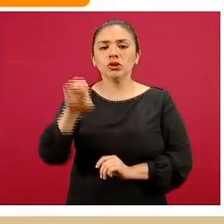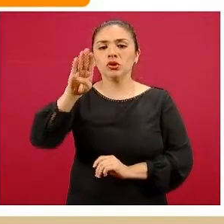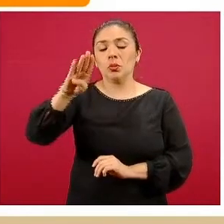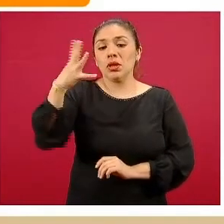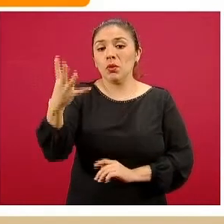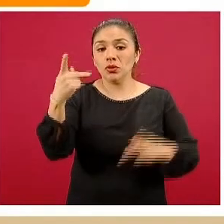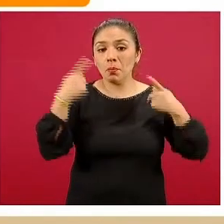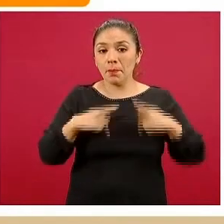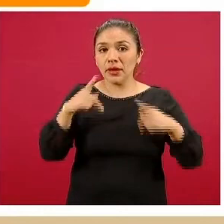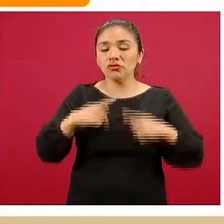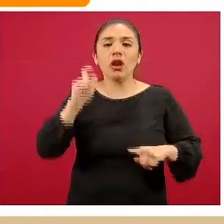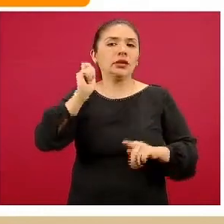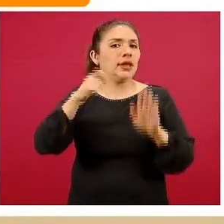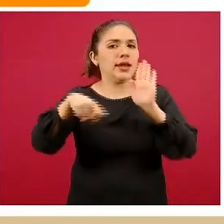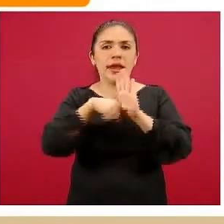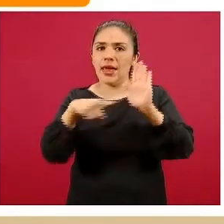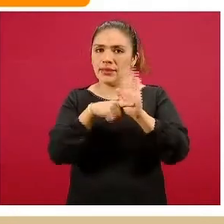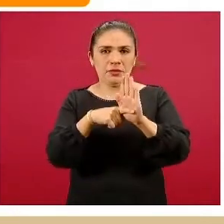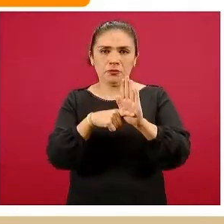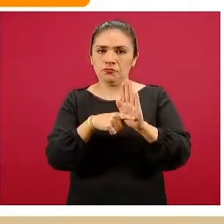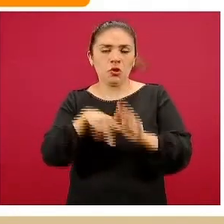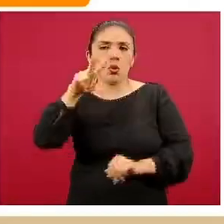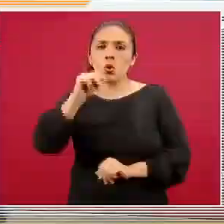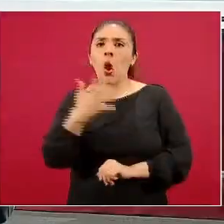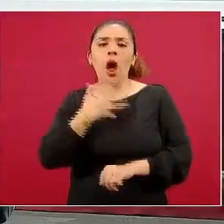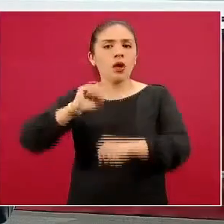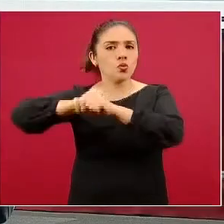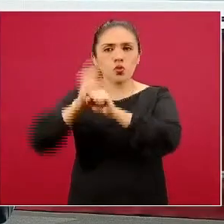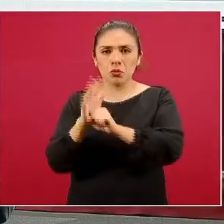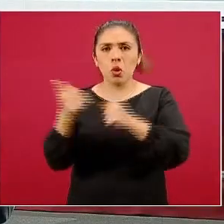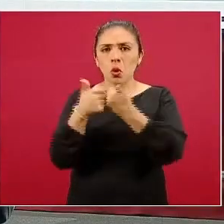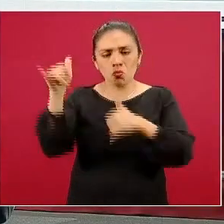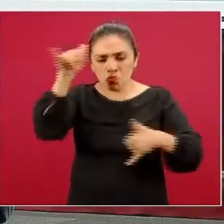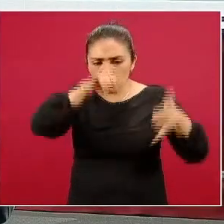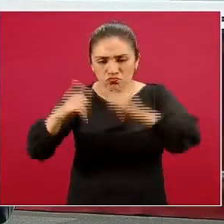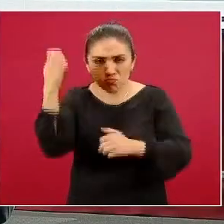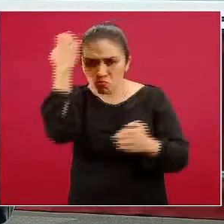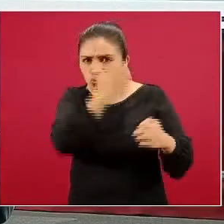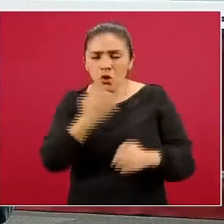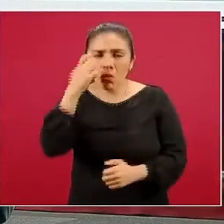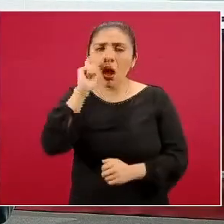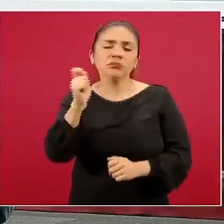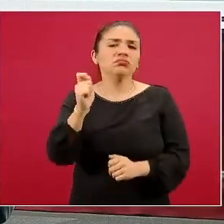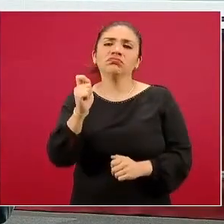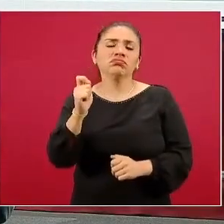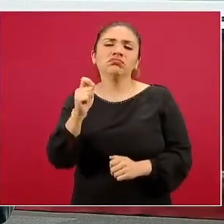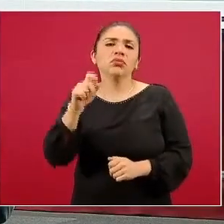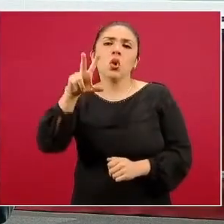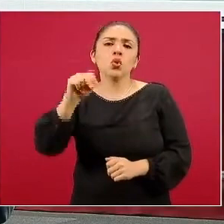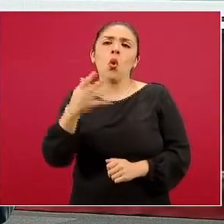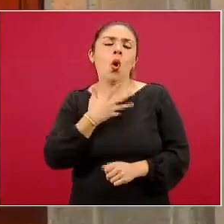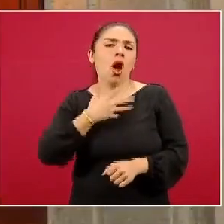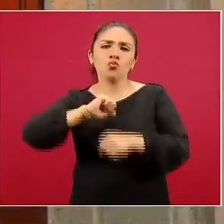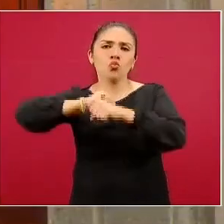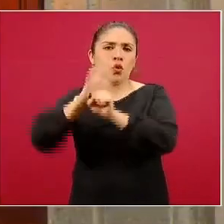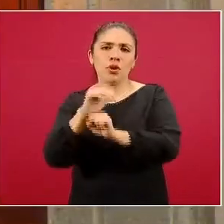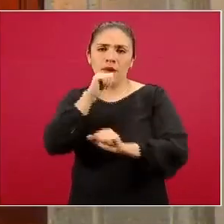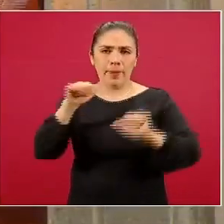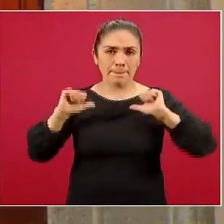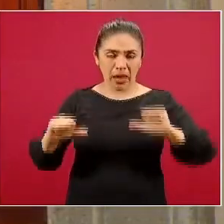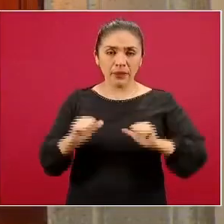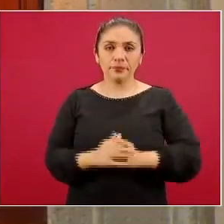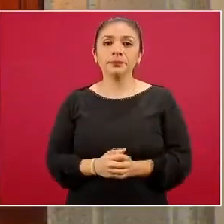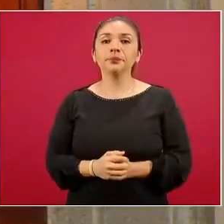940.994 dieron negativo a la prueba correspondiente y por lo tanto son casos descartados de la